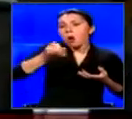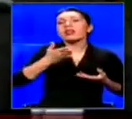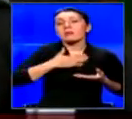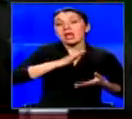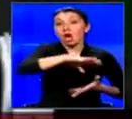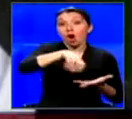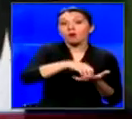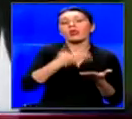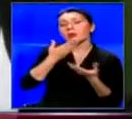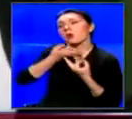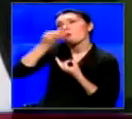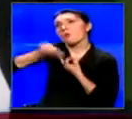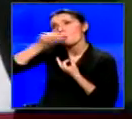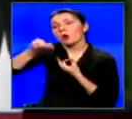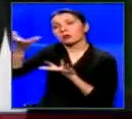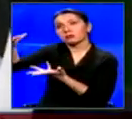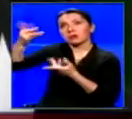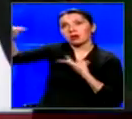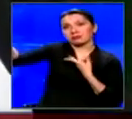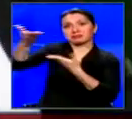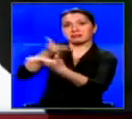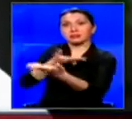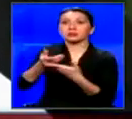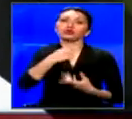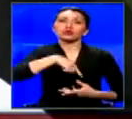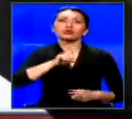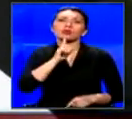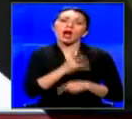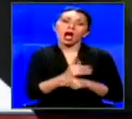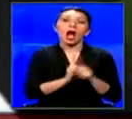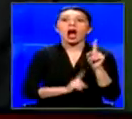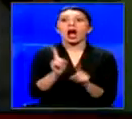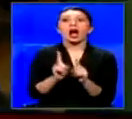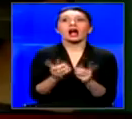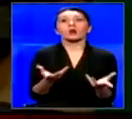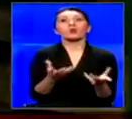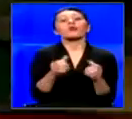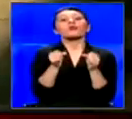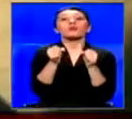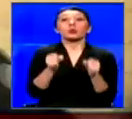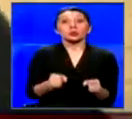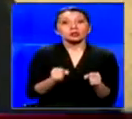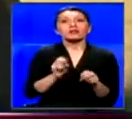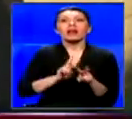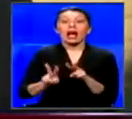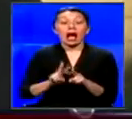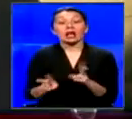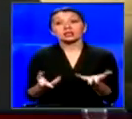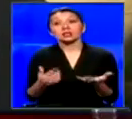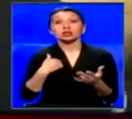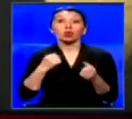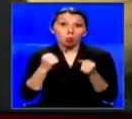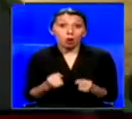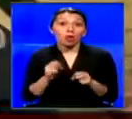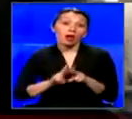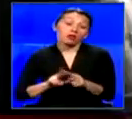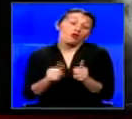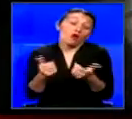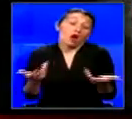La realidad es que nosotros tenemos alguna posibilidad de poder hacerlo, y si lo podemos hacer,